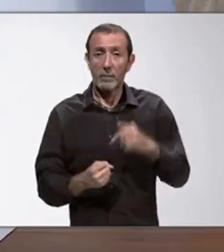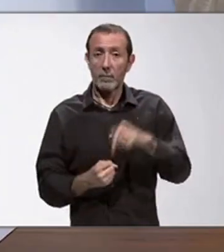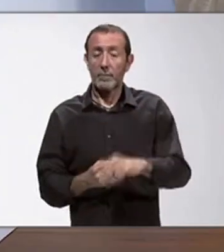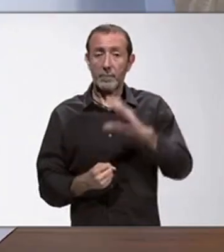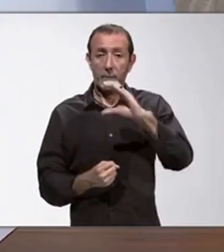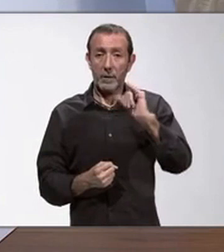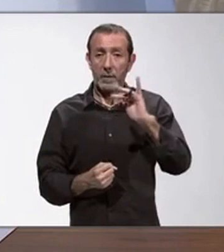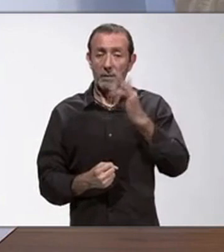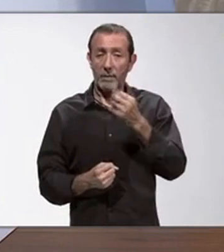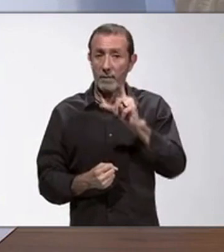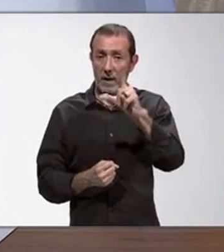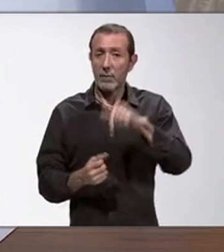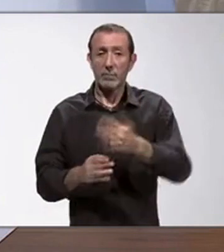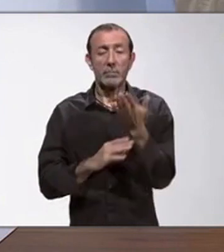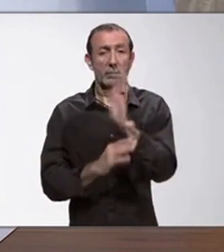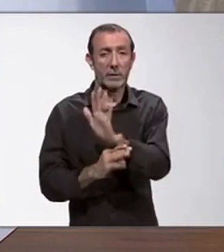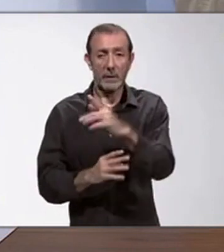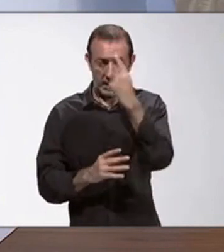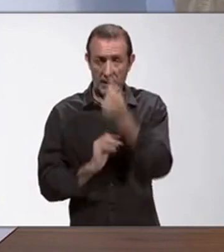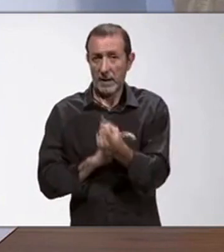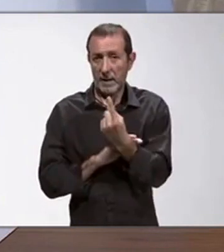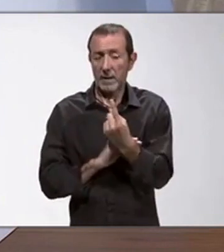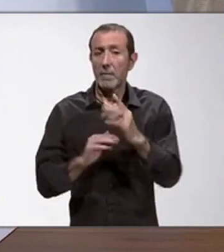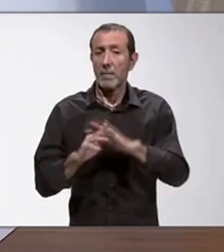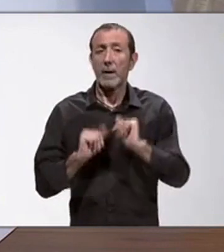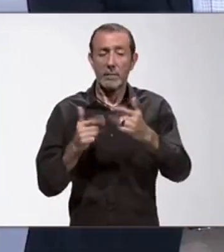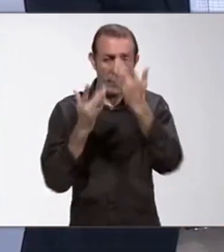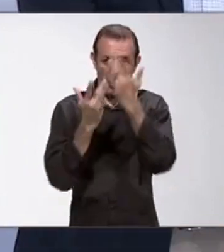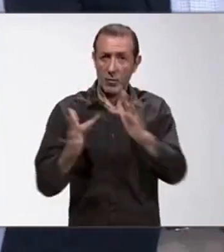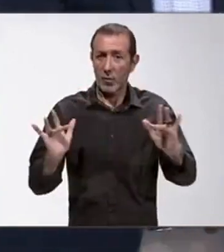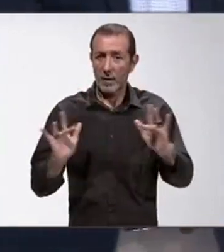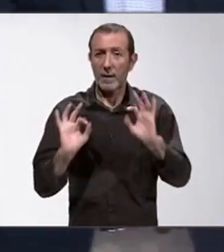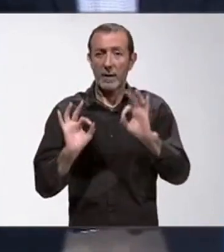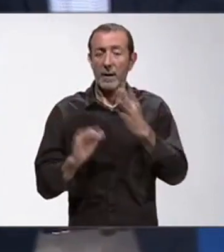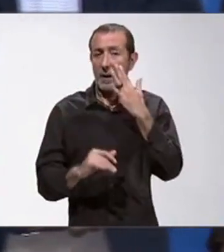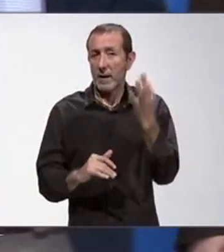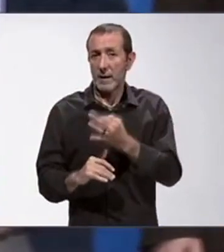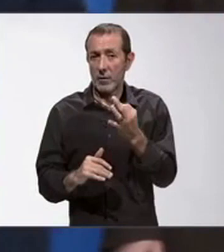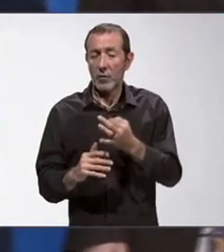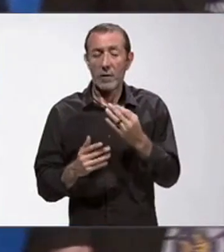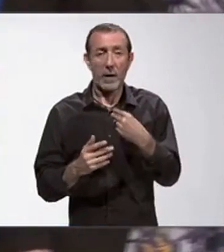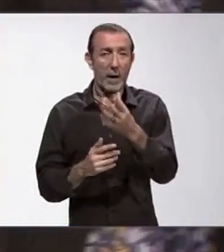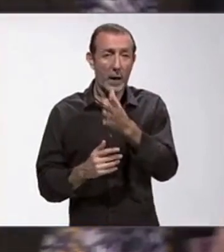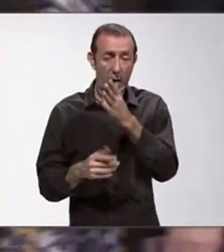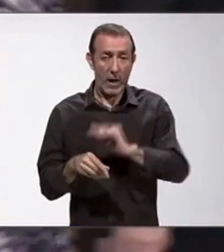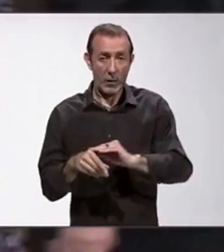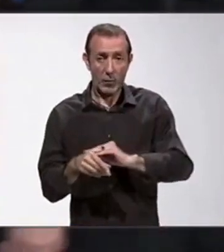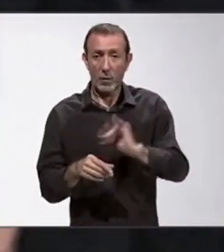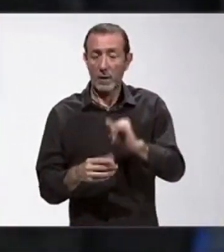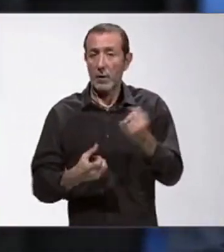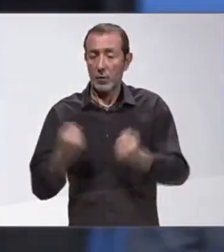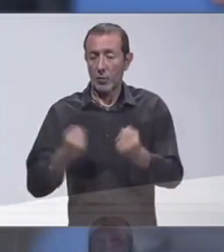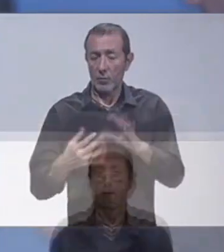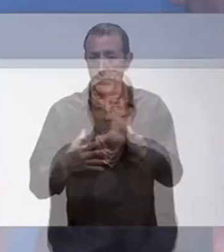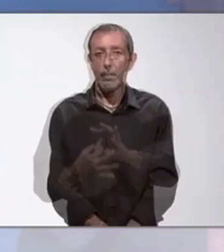Cifal Málaga ha acogido la presentación de la iniciativa para concienciar sobre el riesgo del consumo de alcohol y la